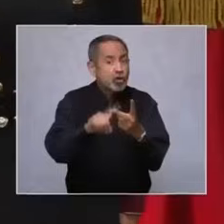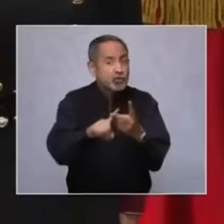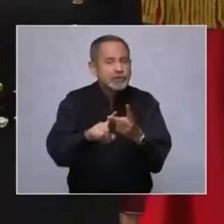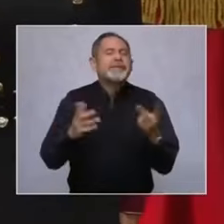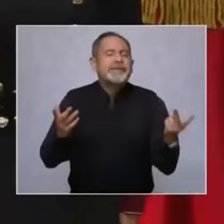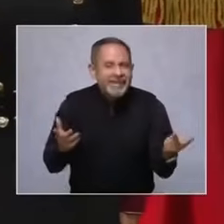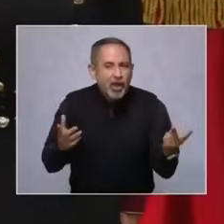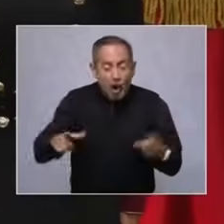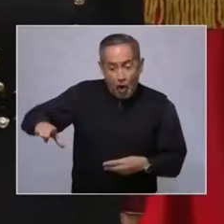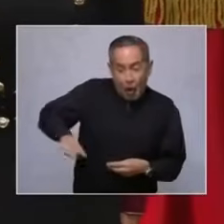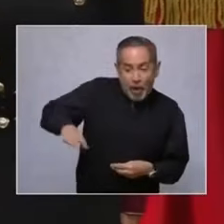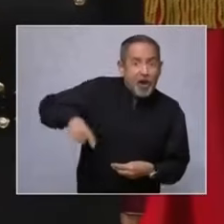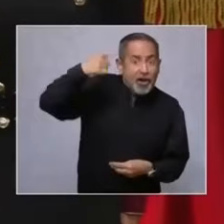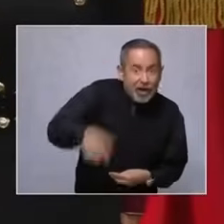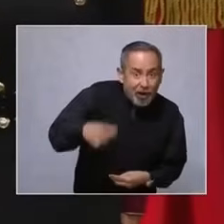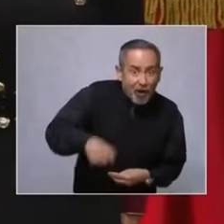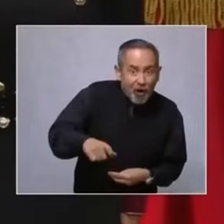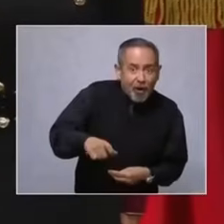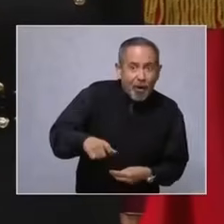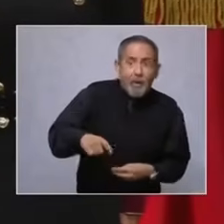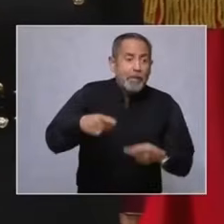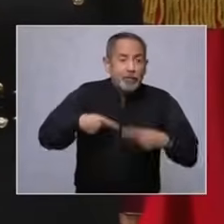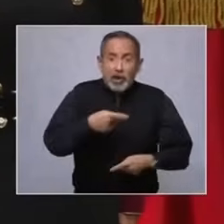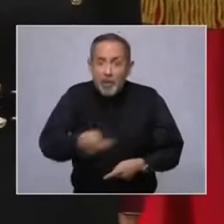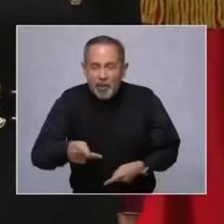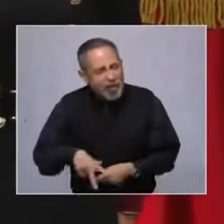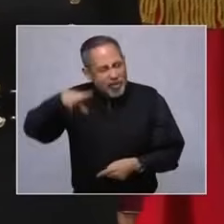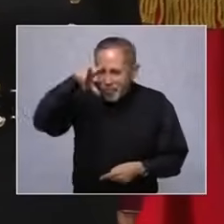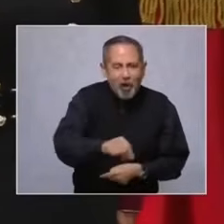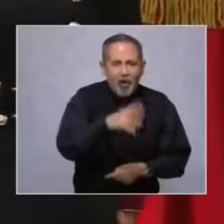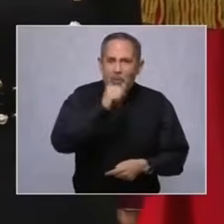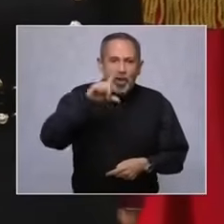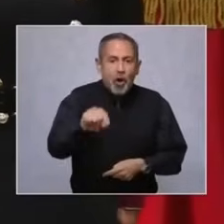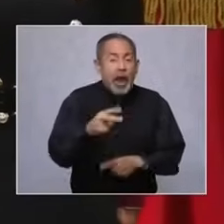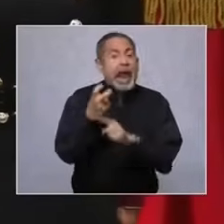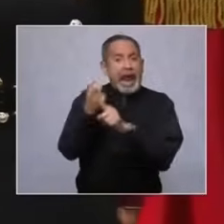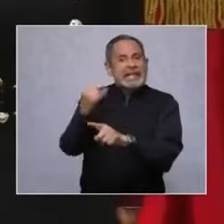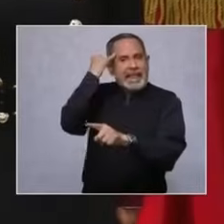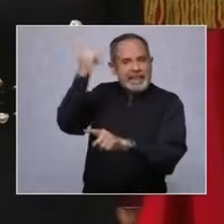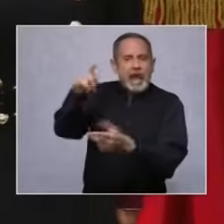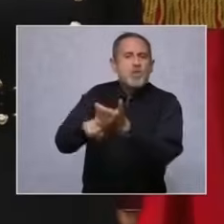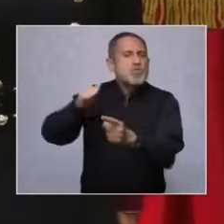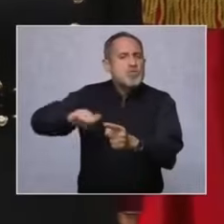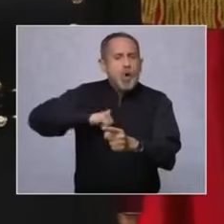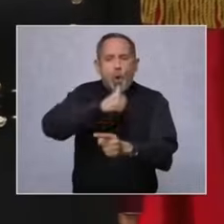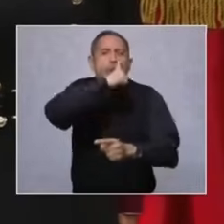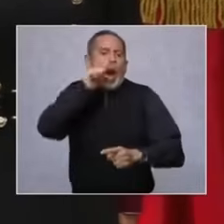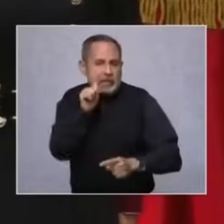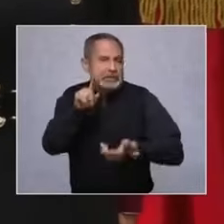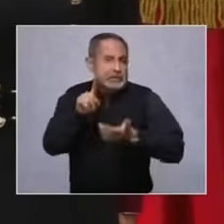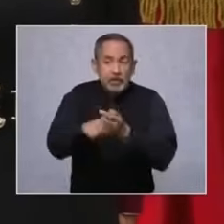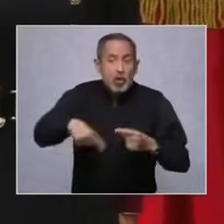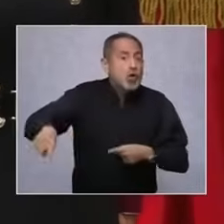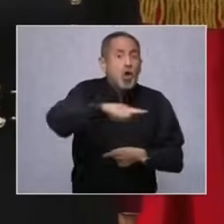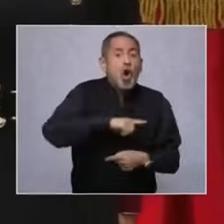gobierno rico con pueblo pobre. Abran orejas, mío, lo que están allí. García, que los que gobiernos abran la gente de